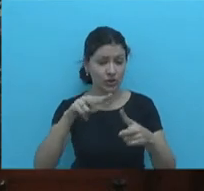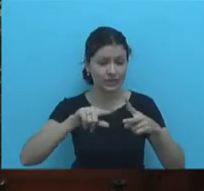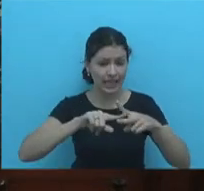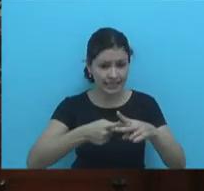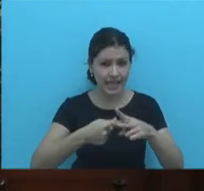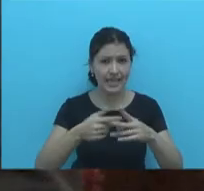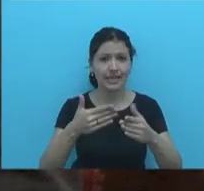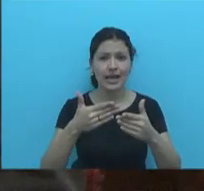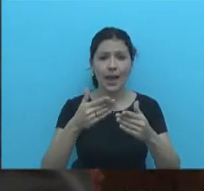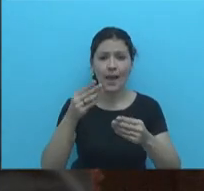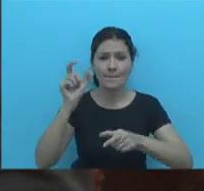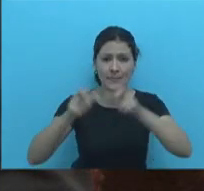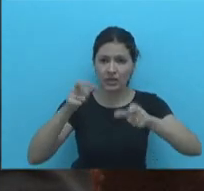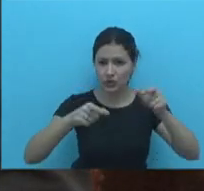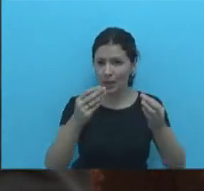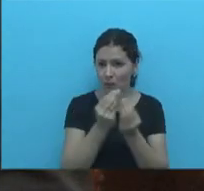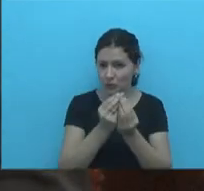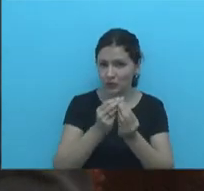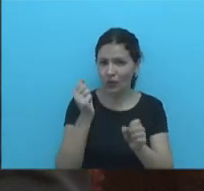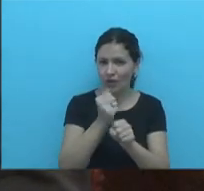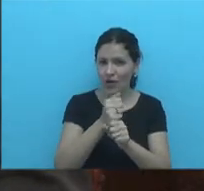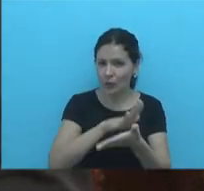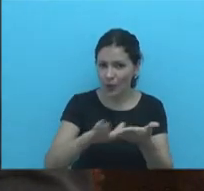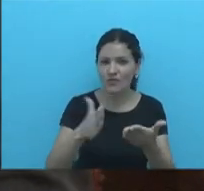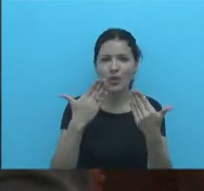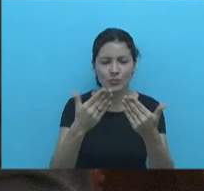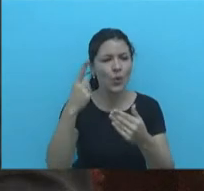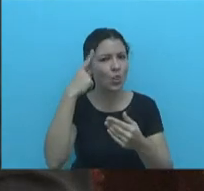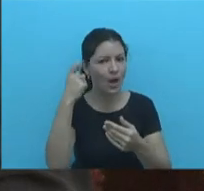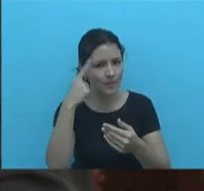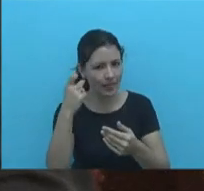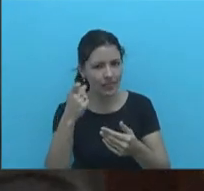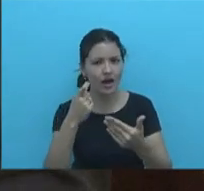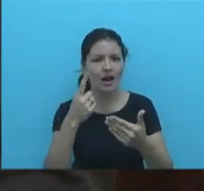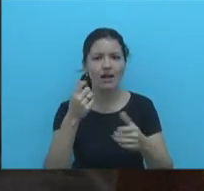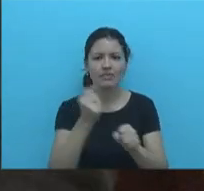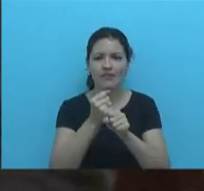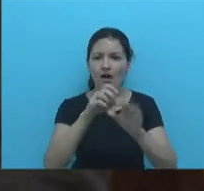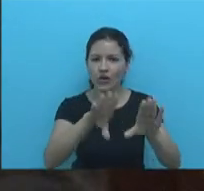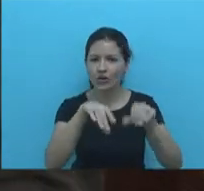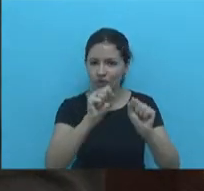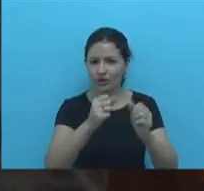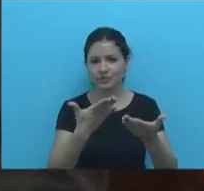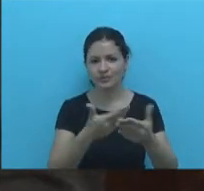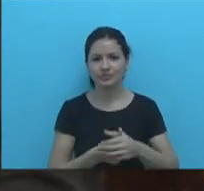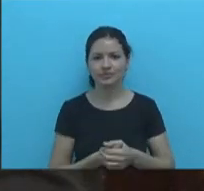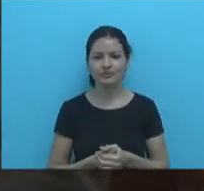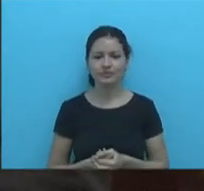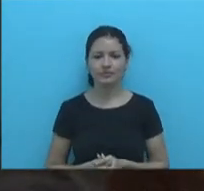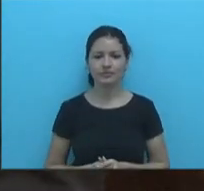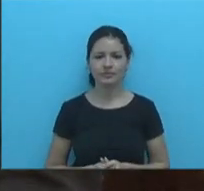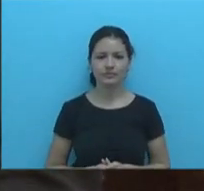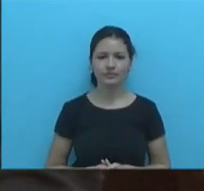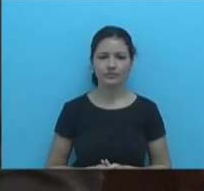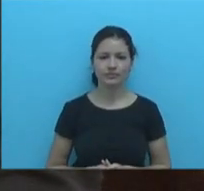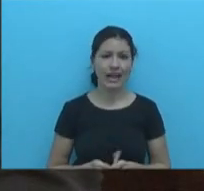su propio emprendimiento y que tenga una salida laboral digamos, medianamente digna, cuando